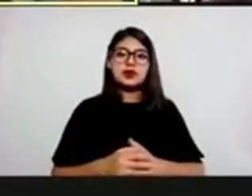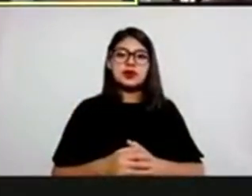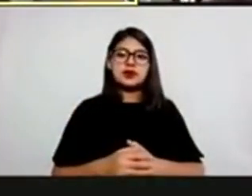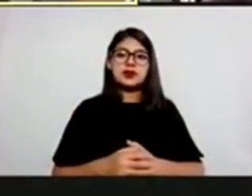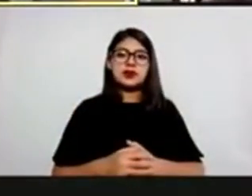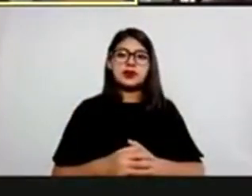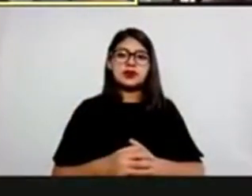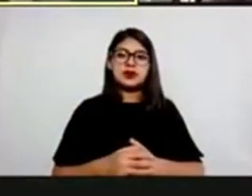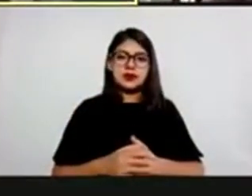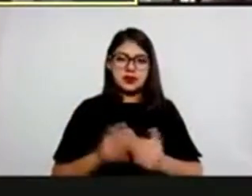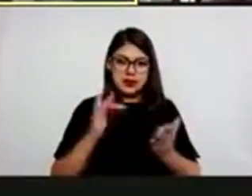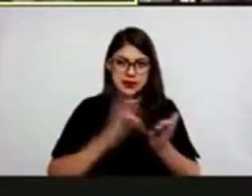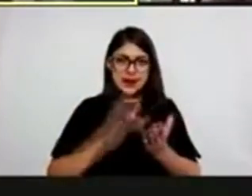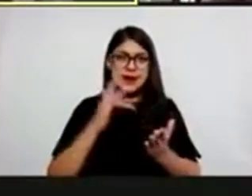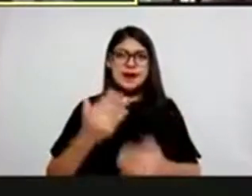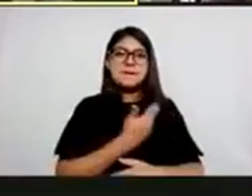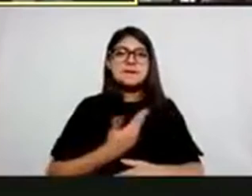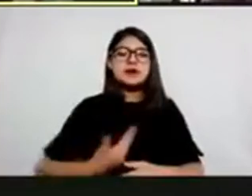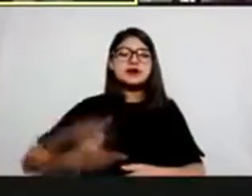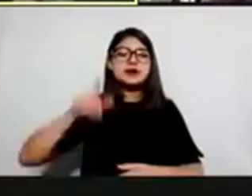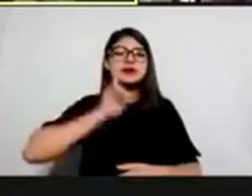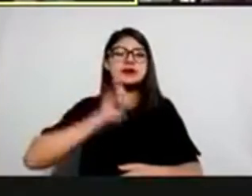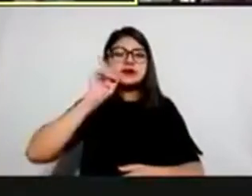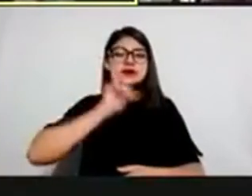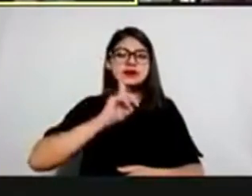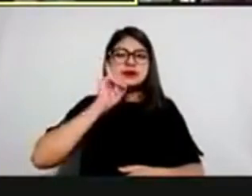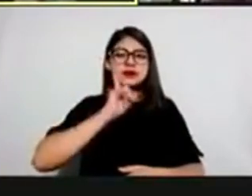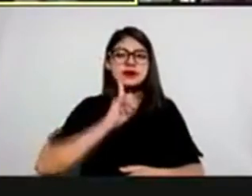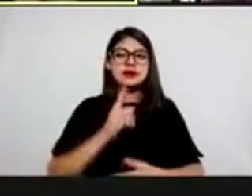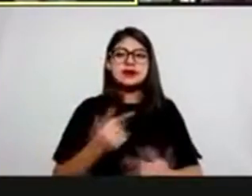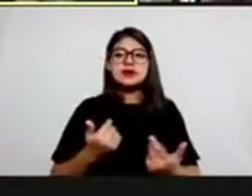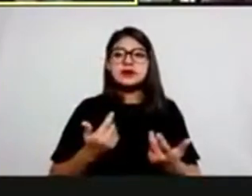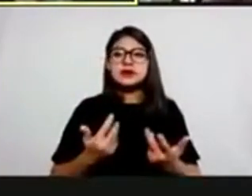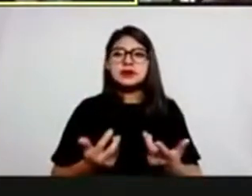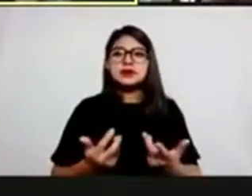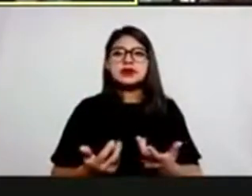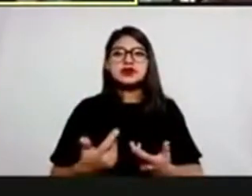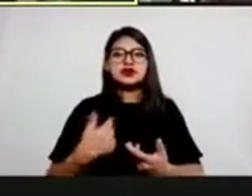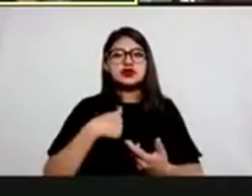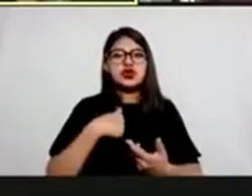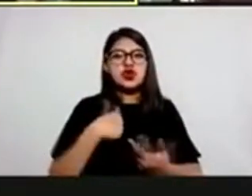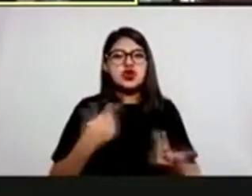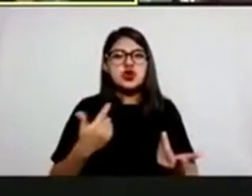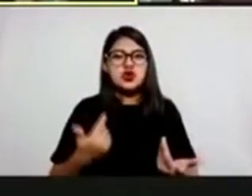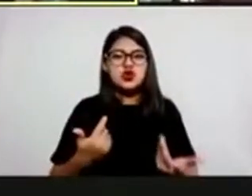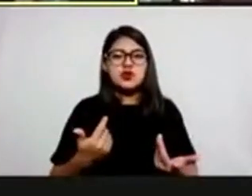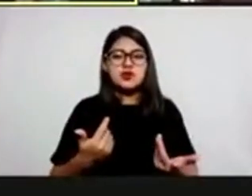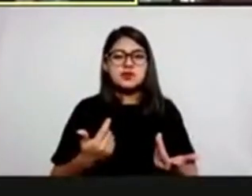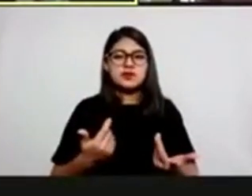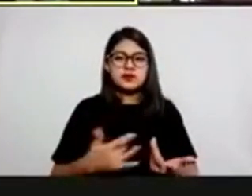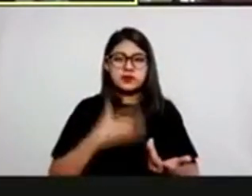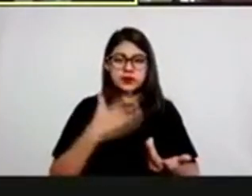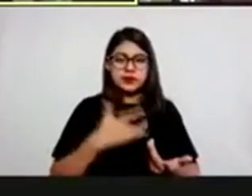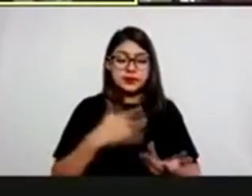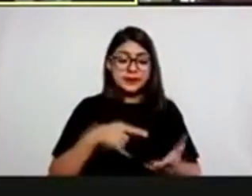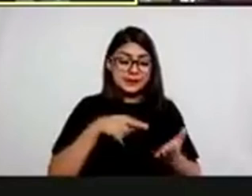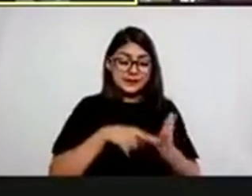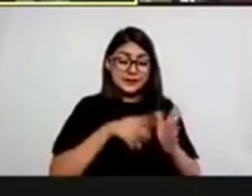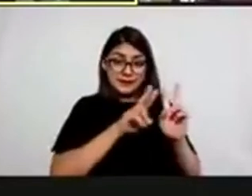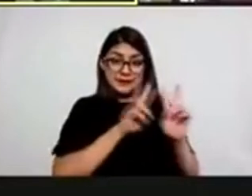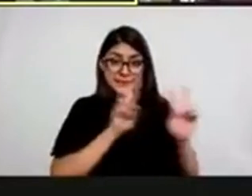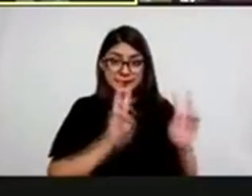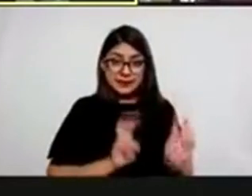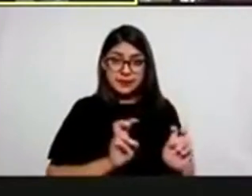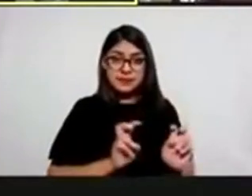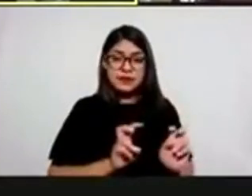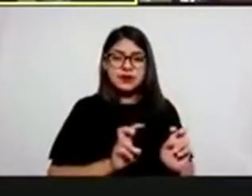Gracias, presidenta. Pues, en suma, este asunto tiene que ver con, como ya se ha dado